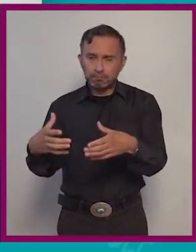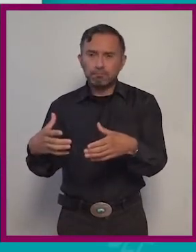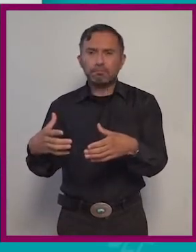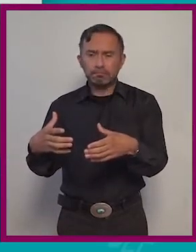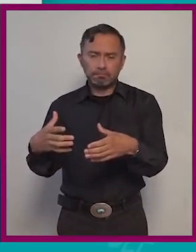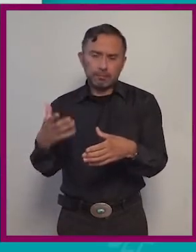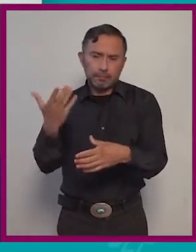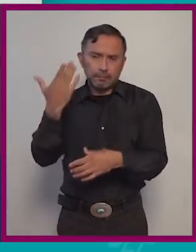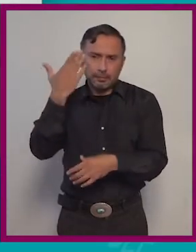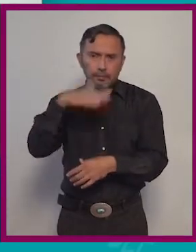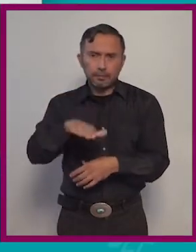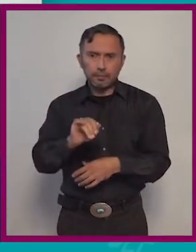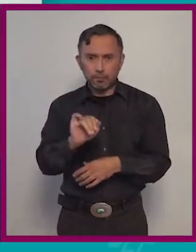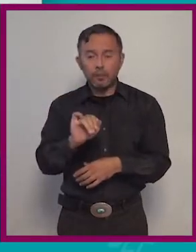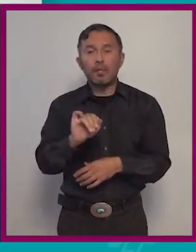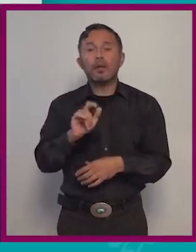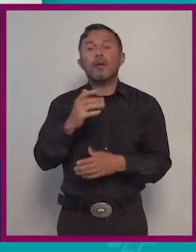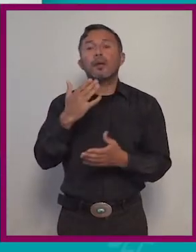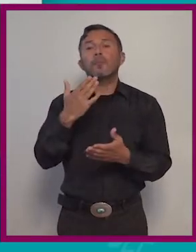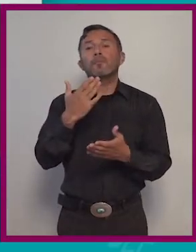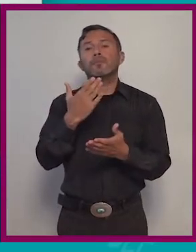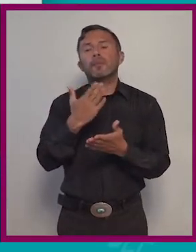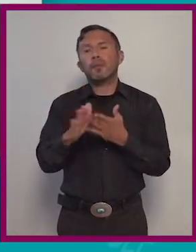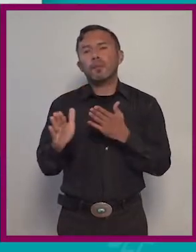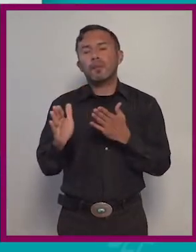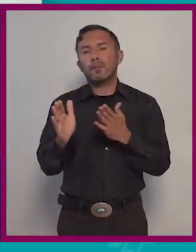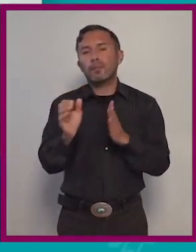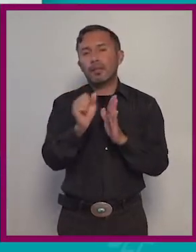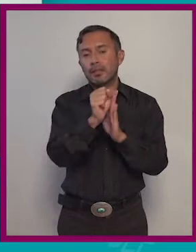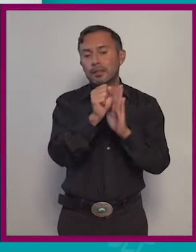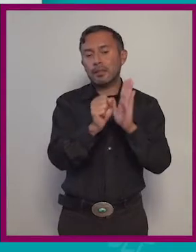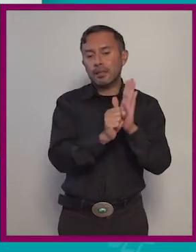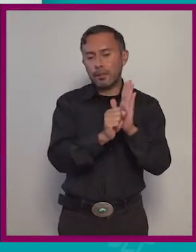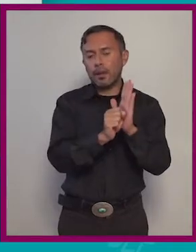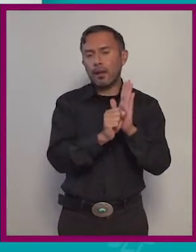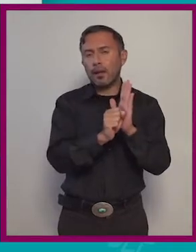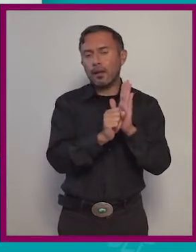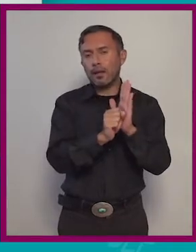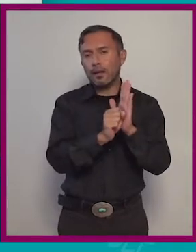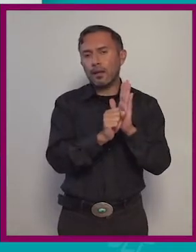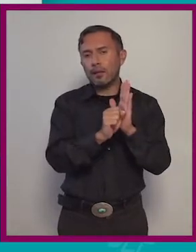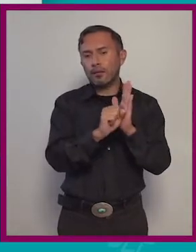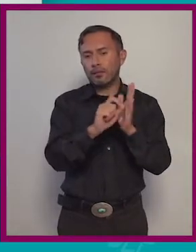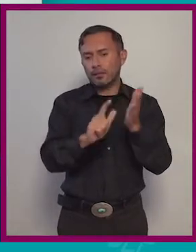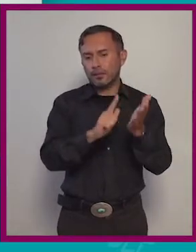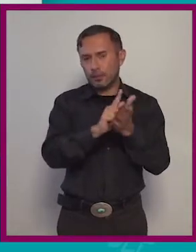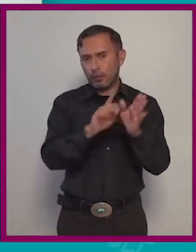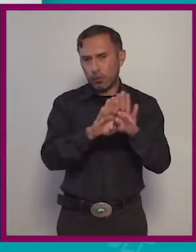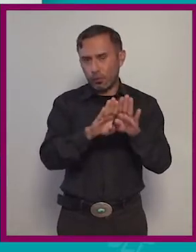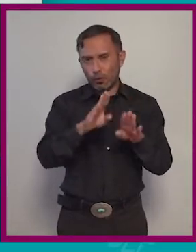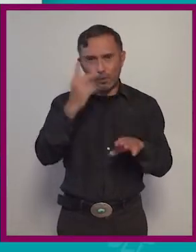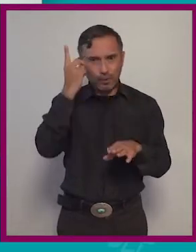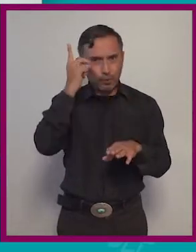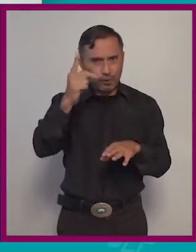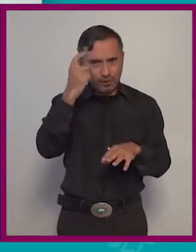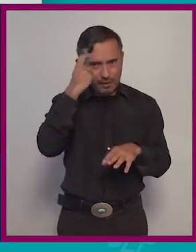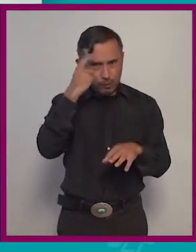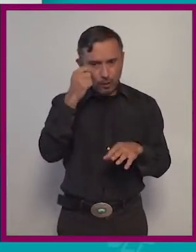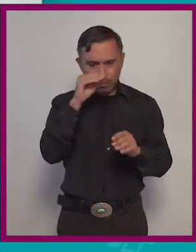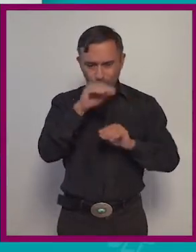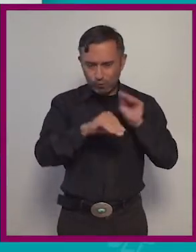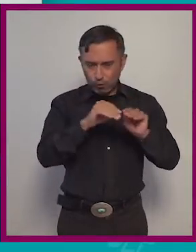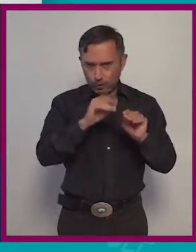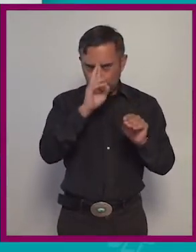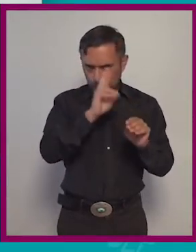afectar, digamos, per se el sistema normal o tradicional de propiedad intelectual, está creando o quiere